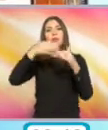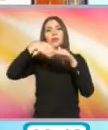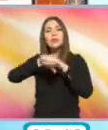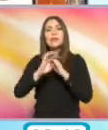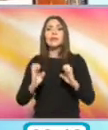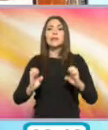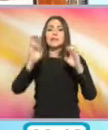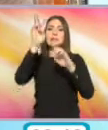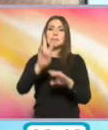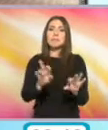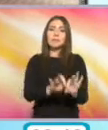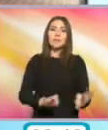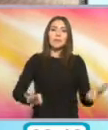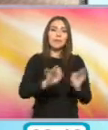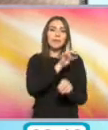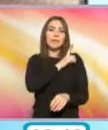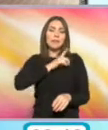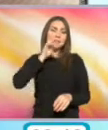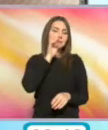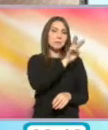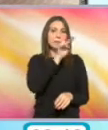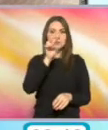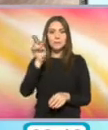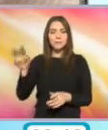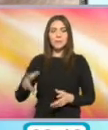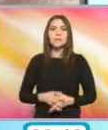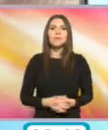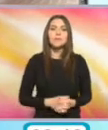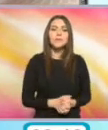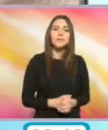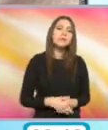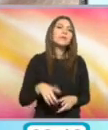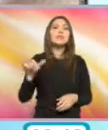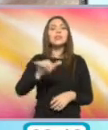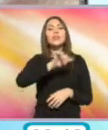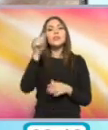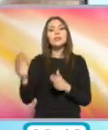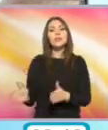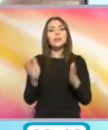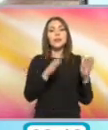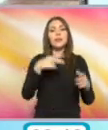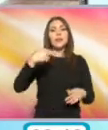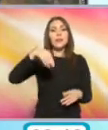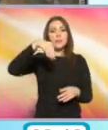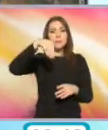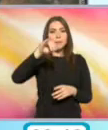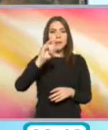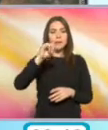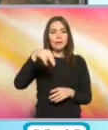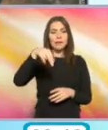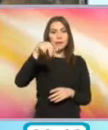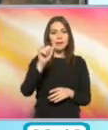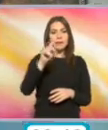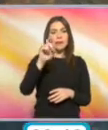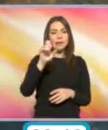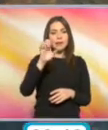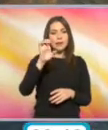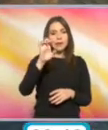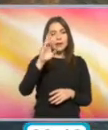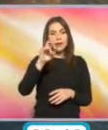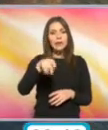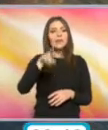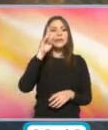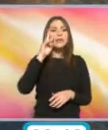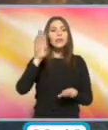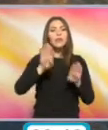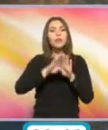muy importantes que ver, ¿no? Muy bien. Bueno, la otra que estábamos comentando hace rato es la mina del Edén, que no se la pueden perder. Sí. Es realmente increíble